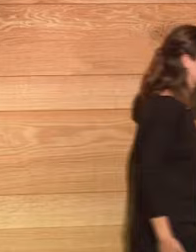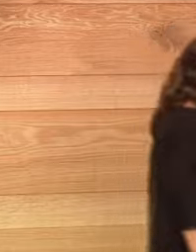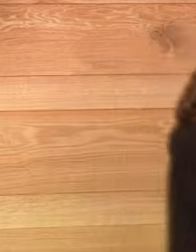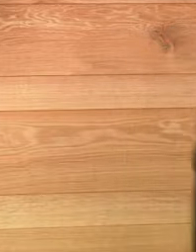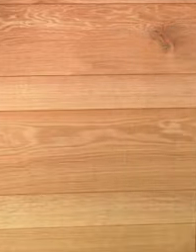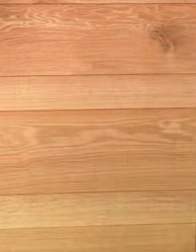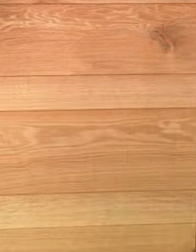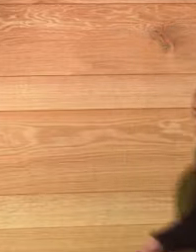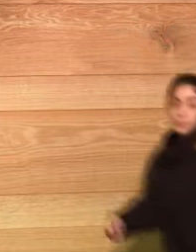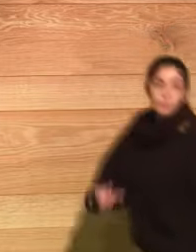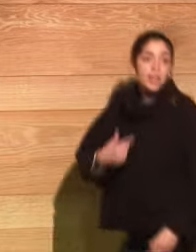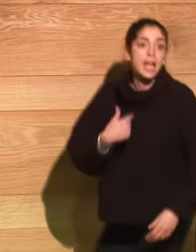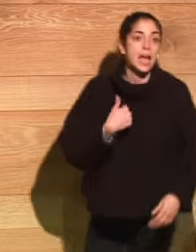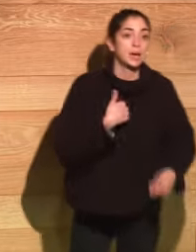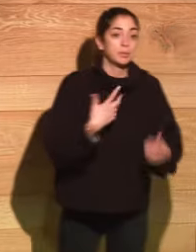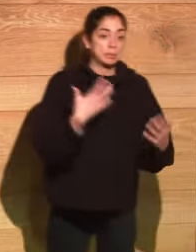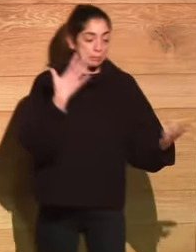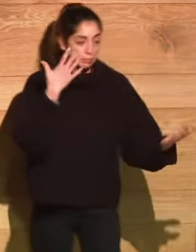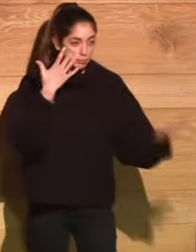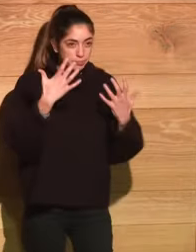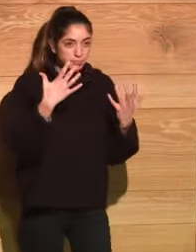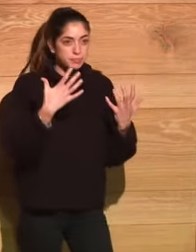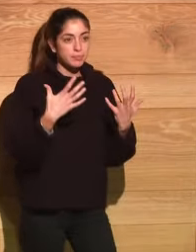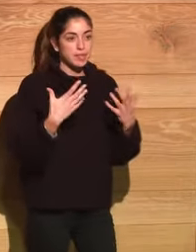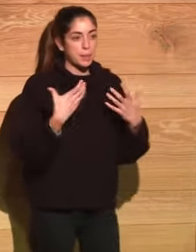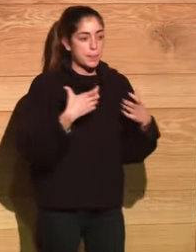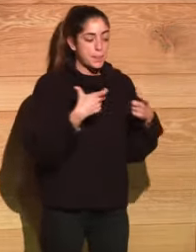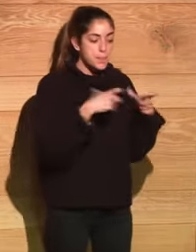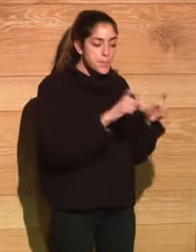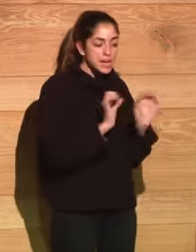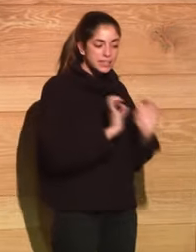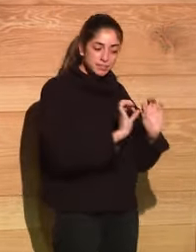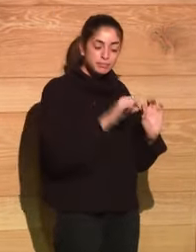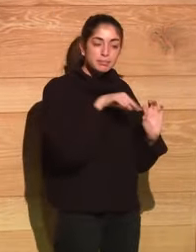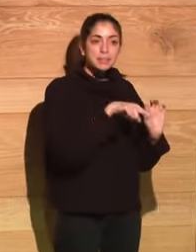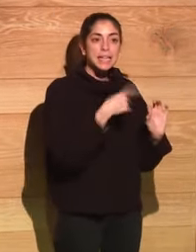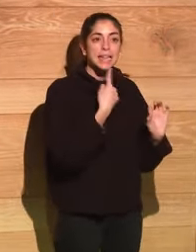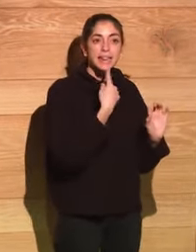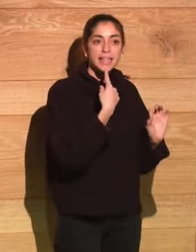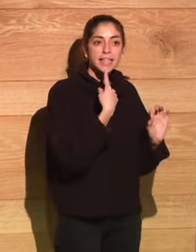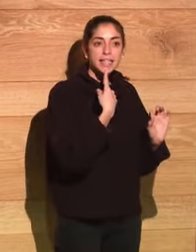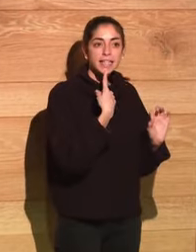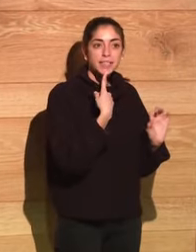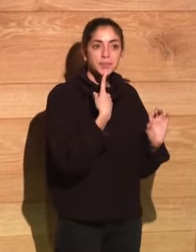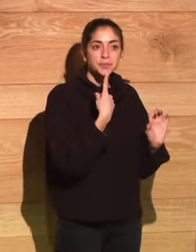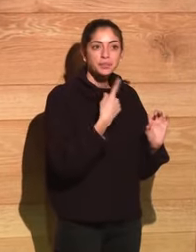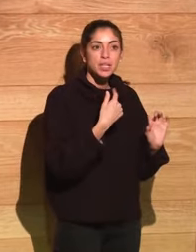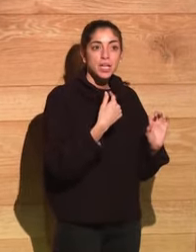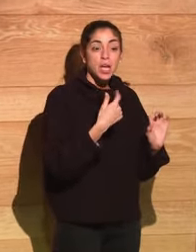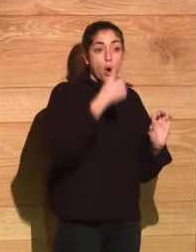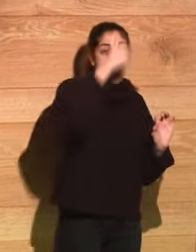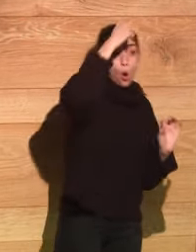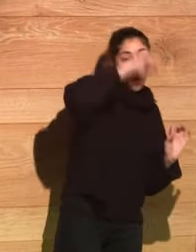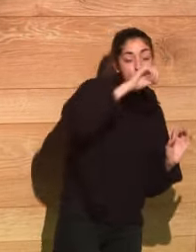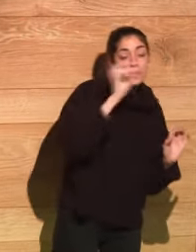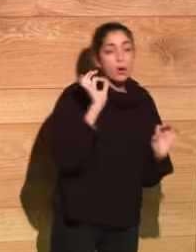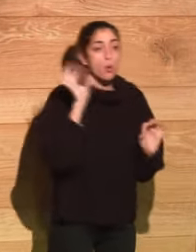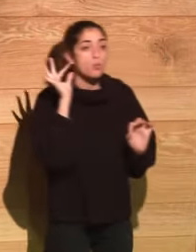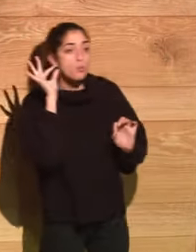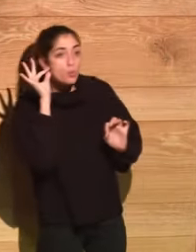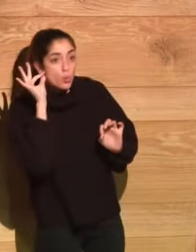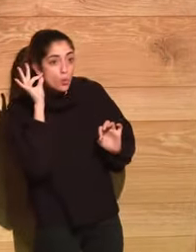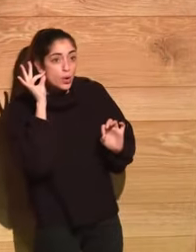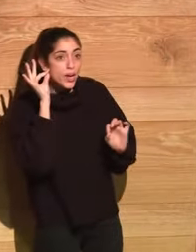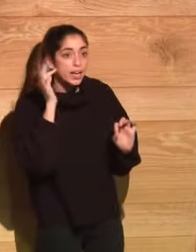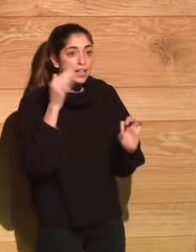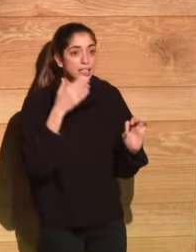Eso me llamó mucho la atención. Esa parte en que dice exactamente ser hombre y ser mujer son dos maneras